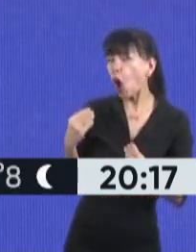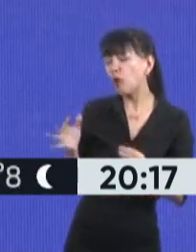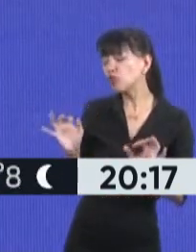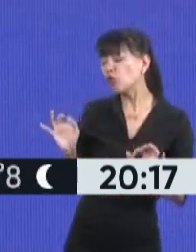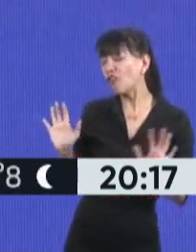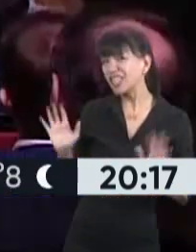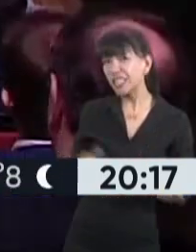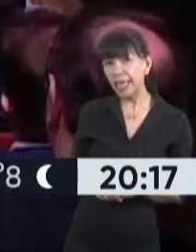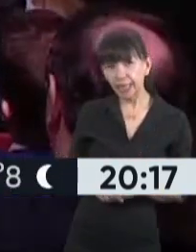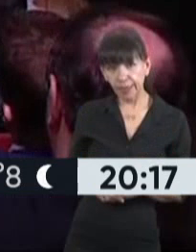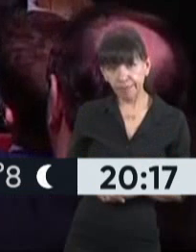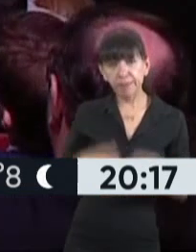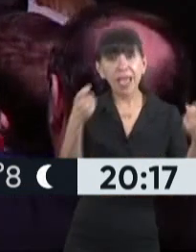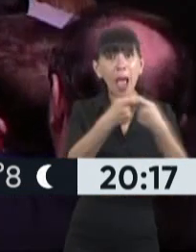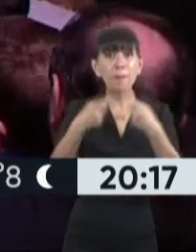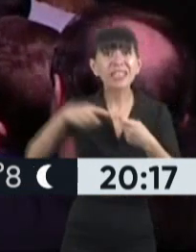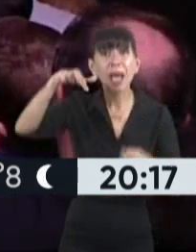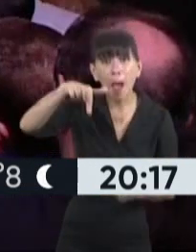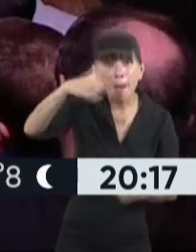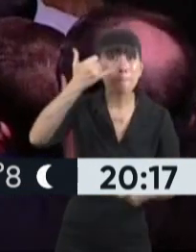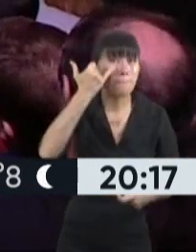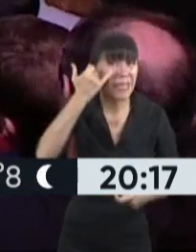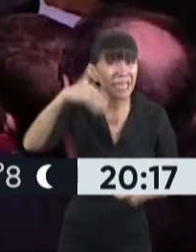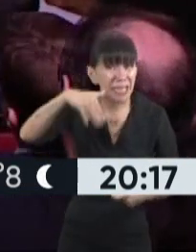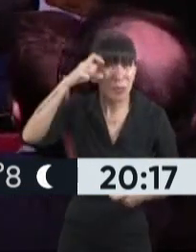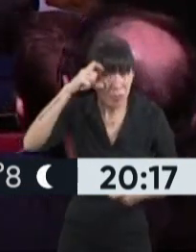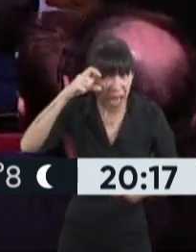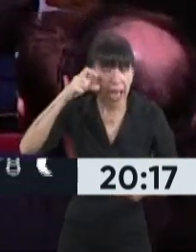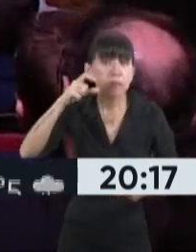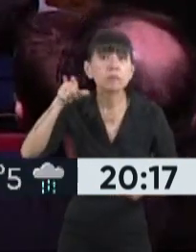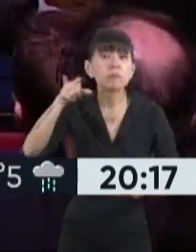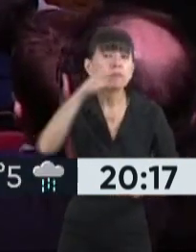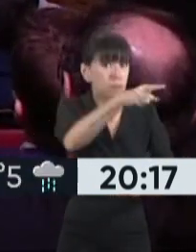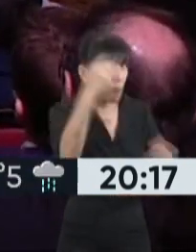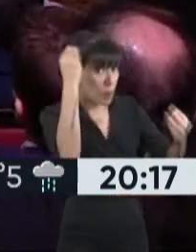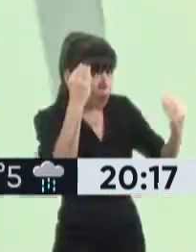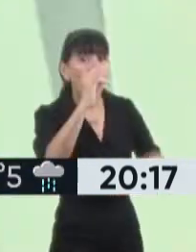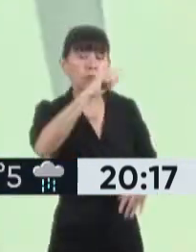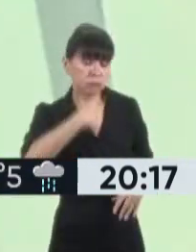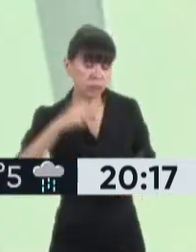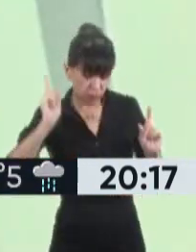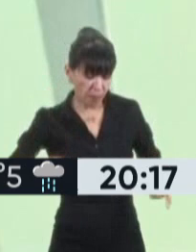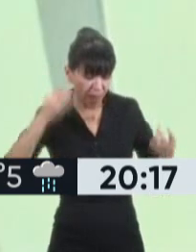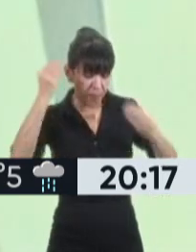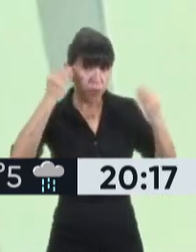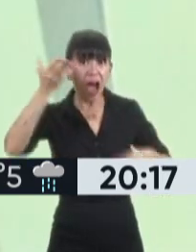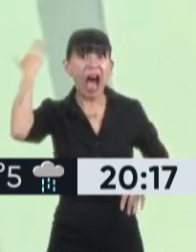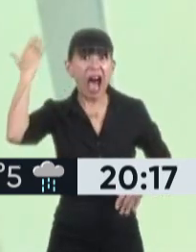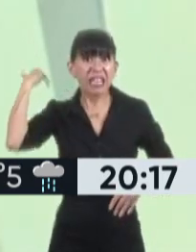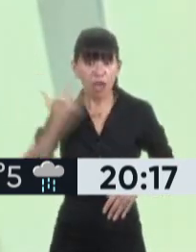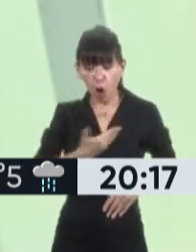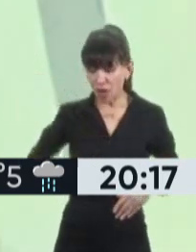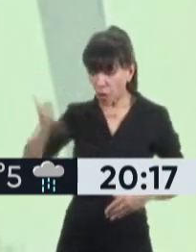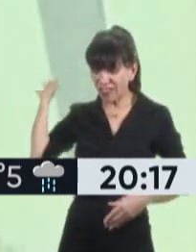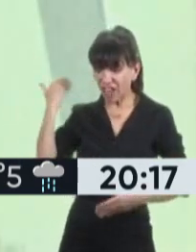¿Nos preocupan las pymes, presidente? Sí, a mí también me preocupan. Cuando yo llegué habían cerrado 23.000. Desde que yo llegué